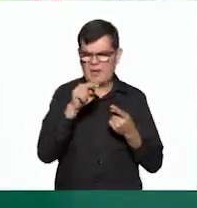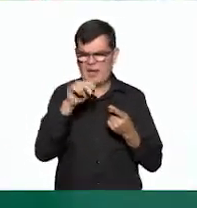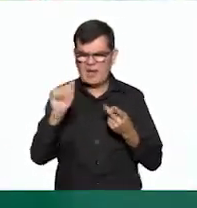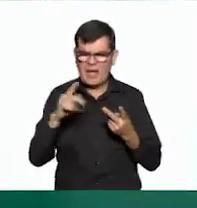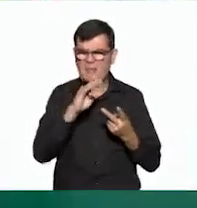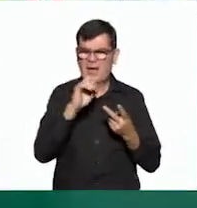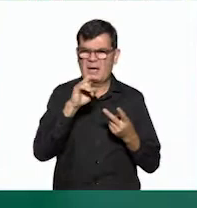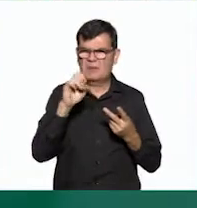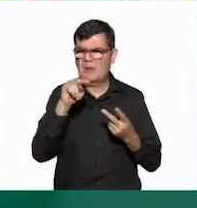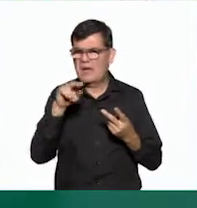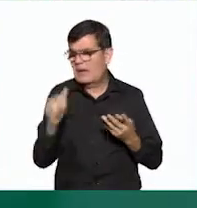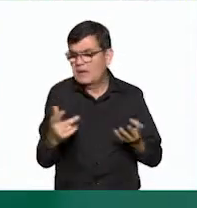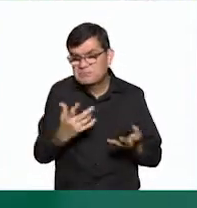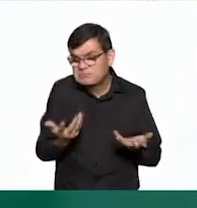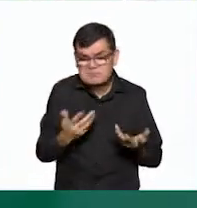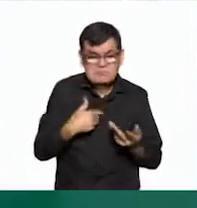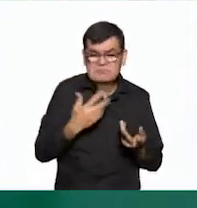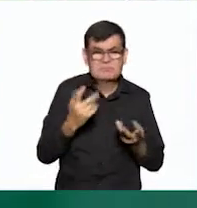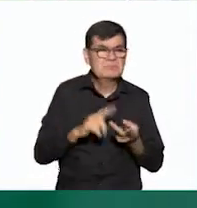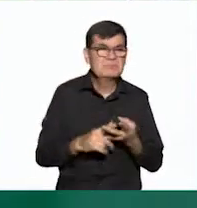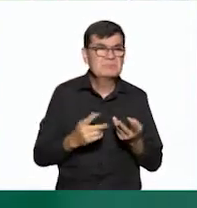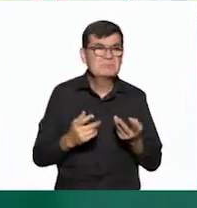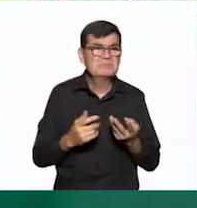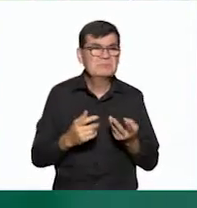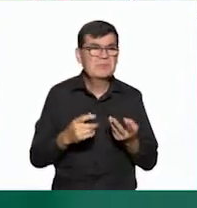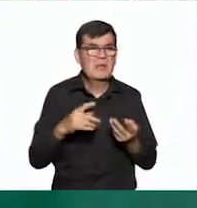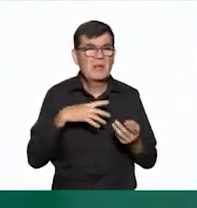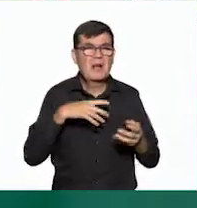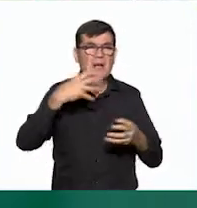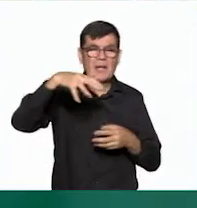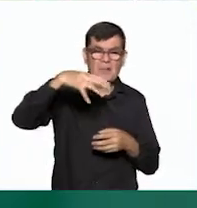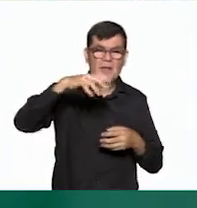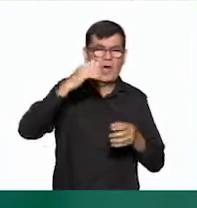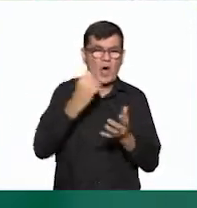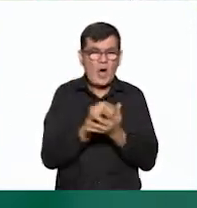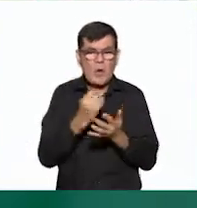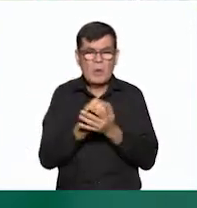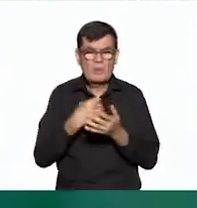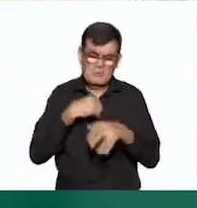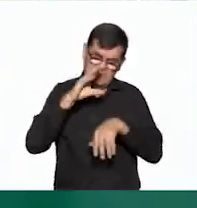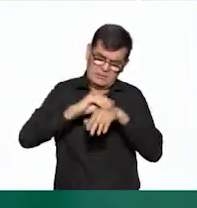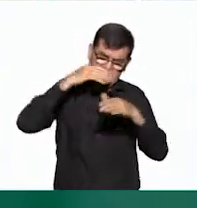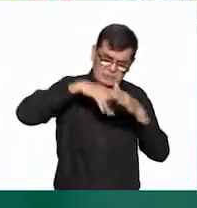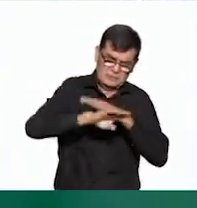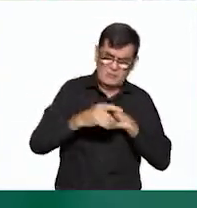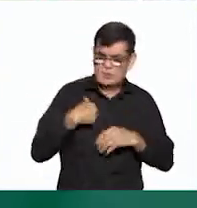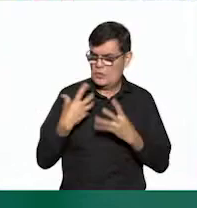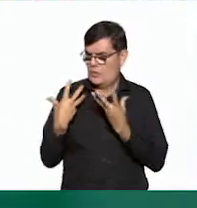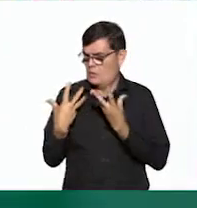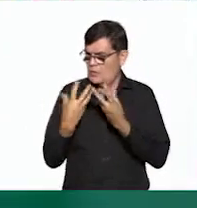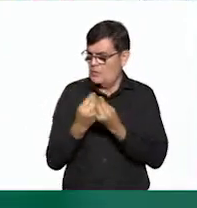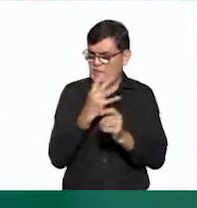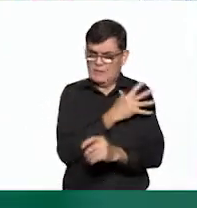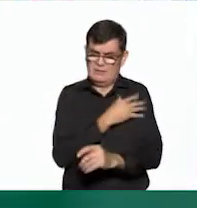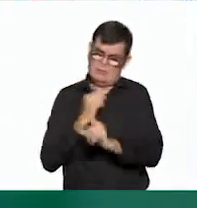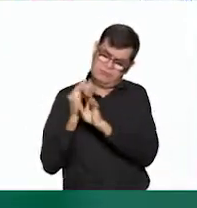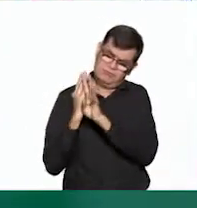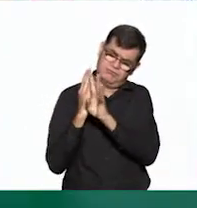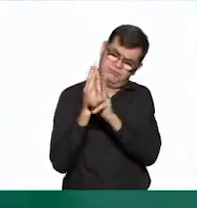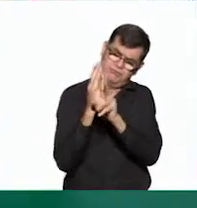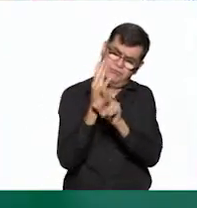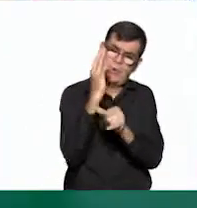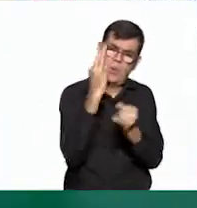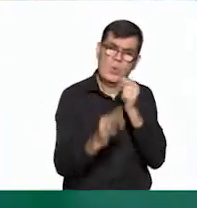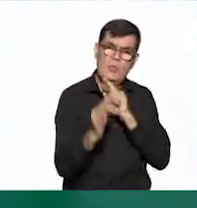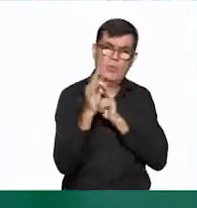va esa, niñas y niños? Ya, la de... Campanita de oro, déjame pasar con todos mis hijos, menos